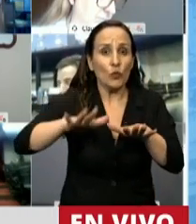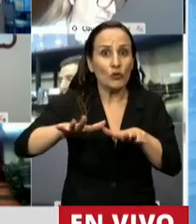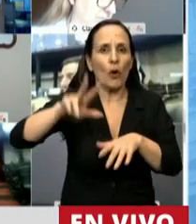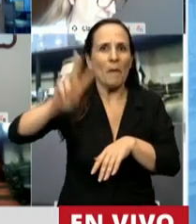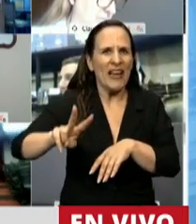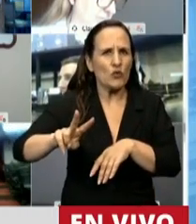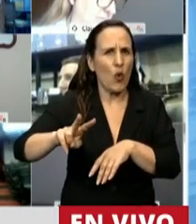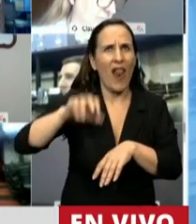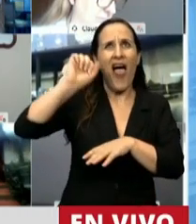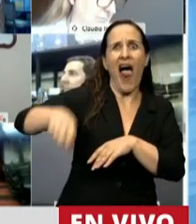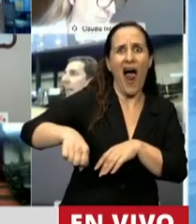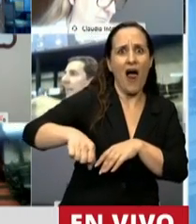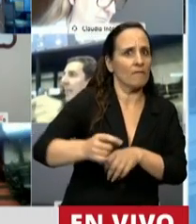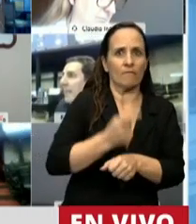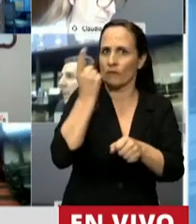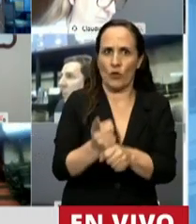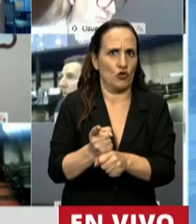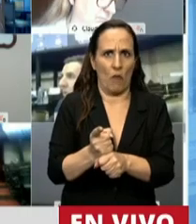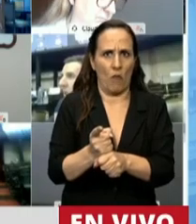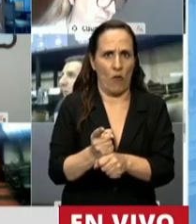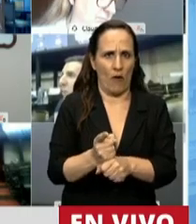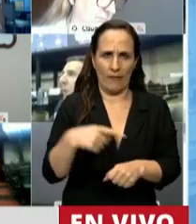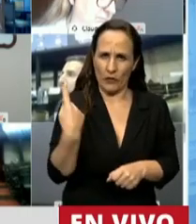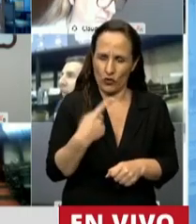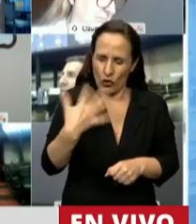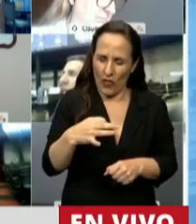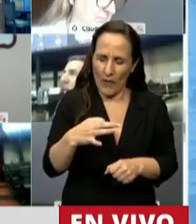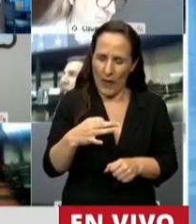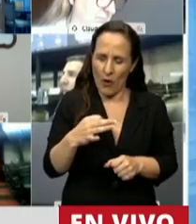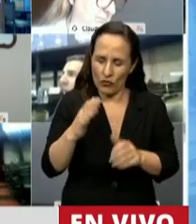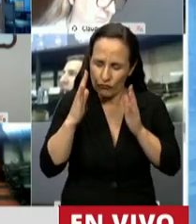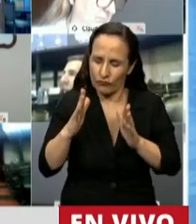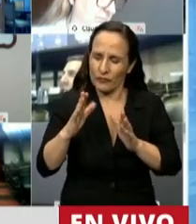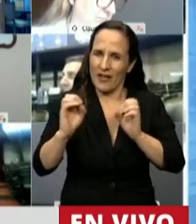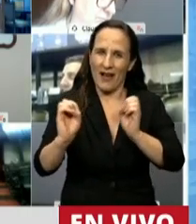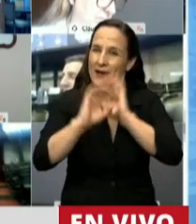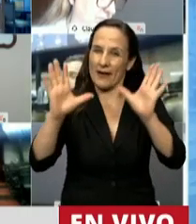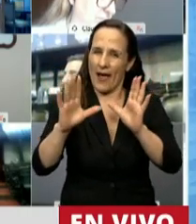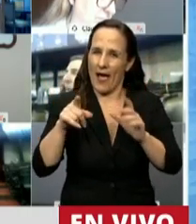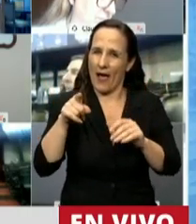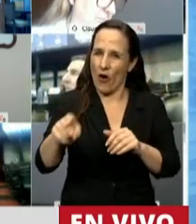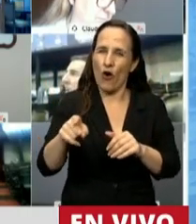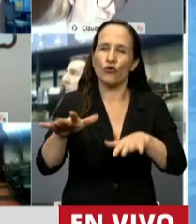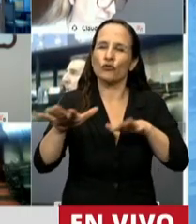Tenemos que ser taxativos y muy claros en la condena al régimen de